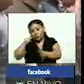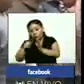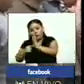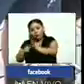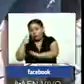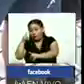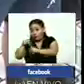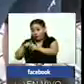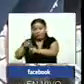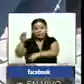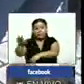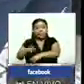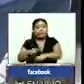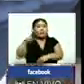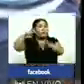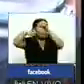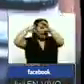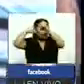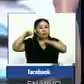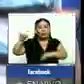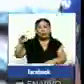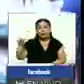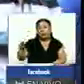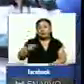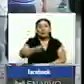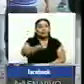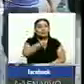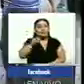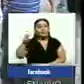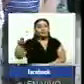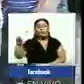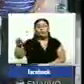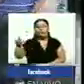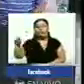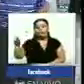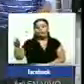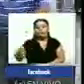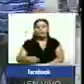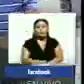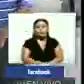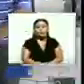y en flagrancia. Con imágenes de Juan Castellanos, Nelson Quinteros, Noticiero Hechos.